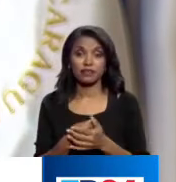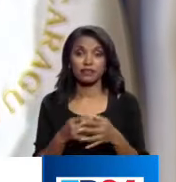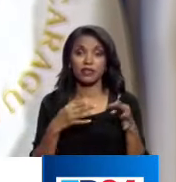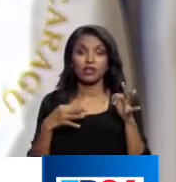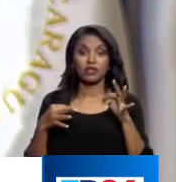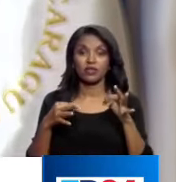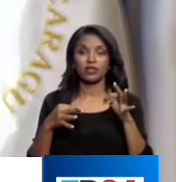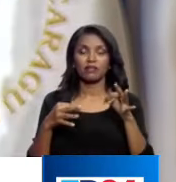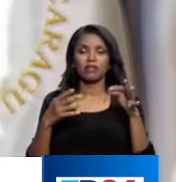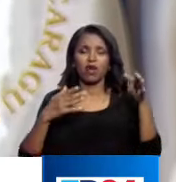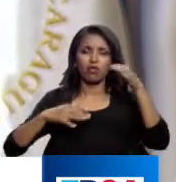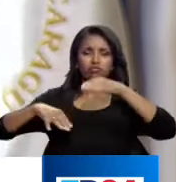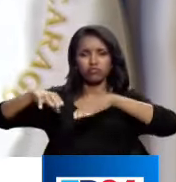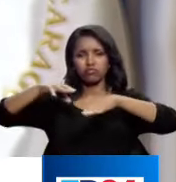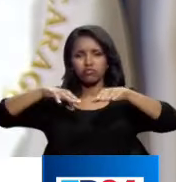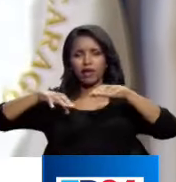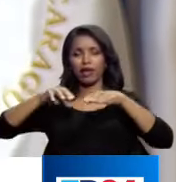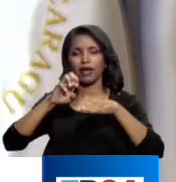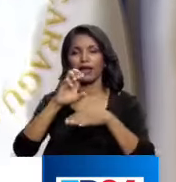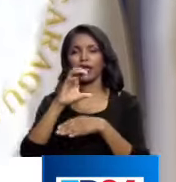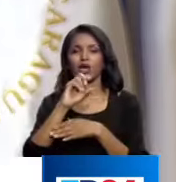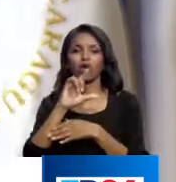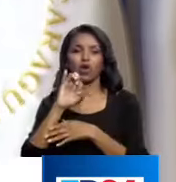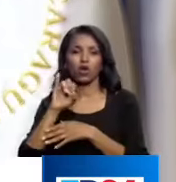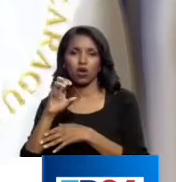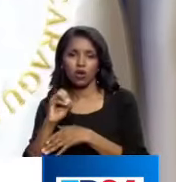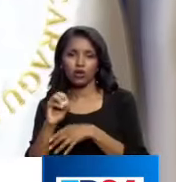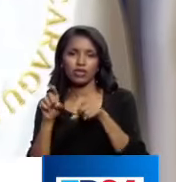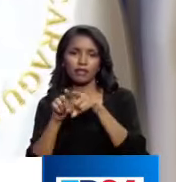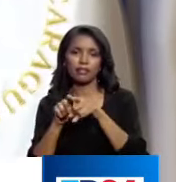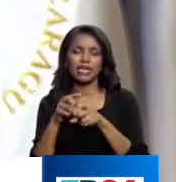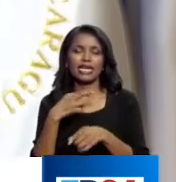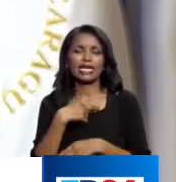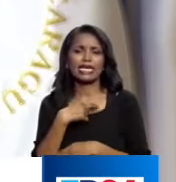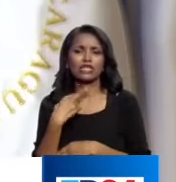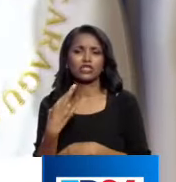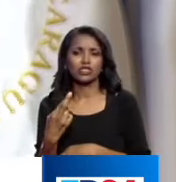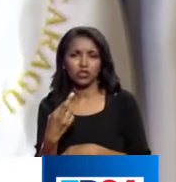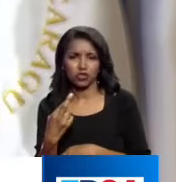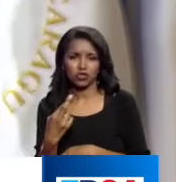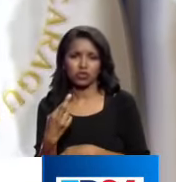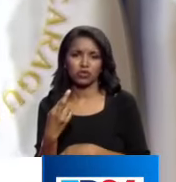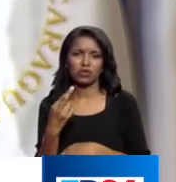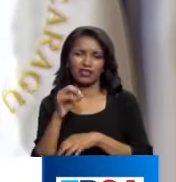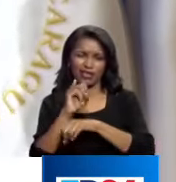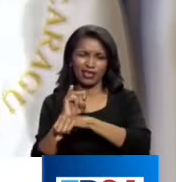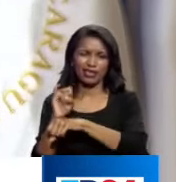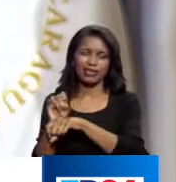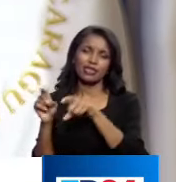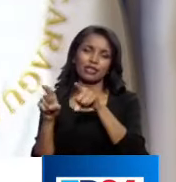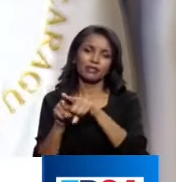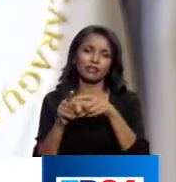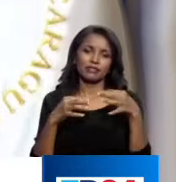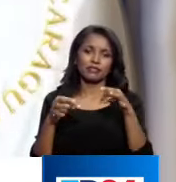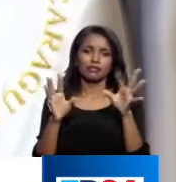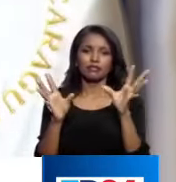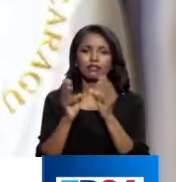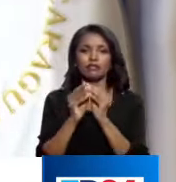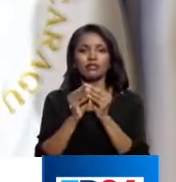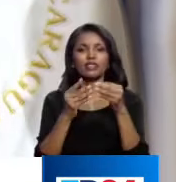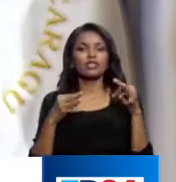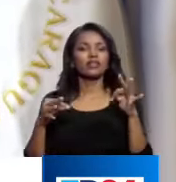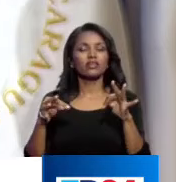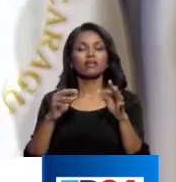turismo náutico, el turismo ecológico, el turismo religioso, el turismo de convenciones, el